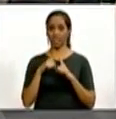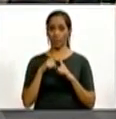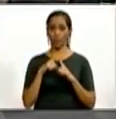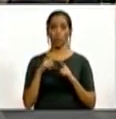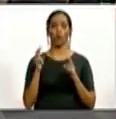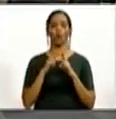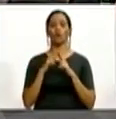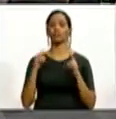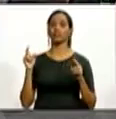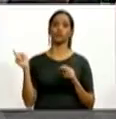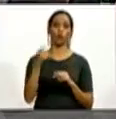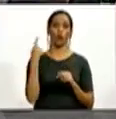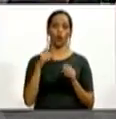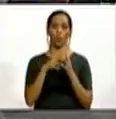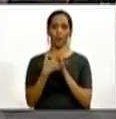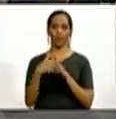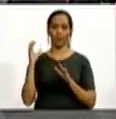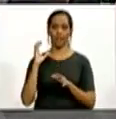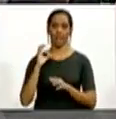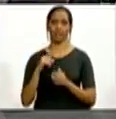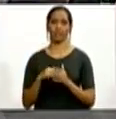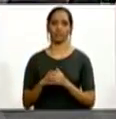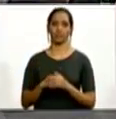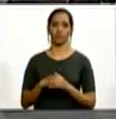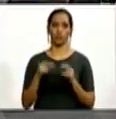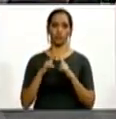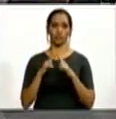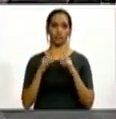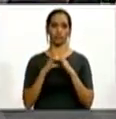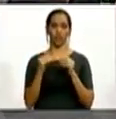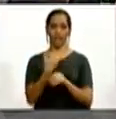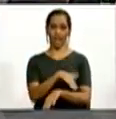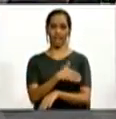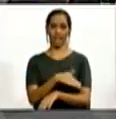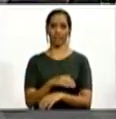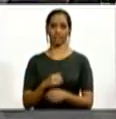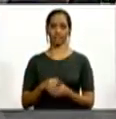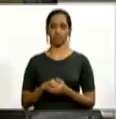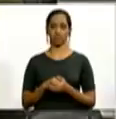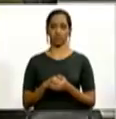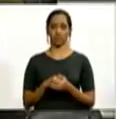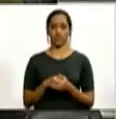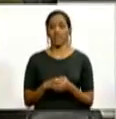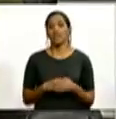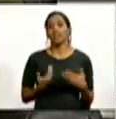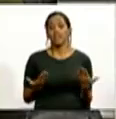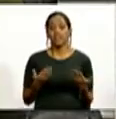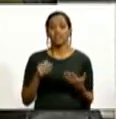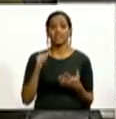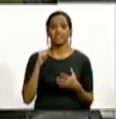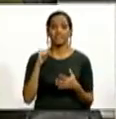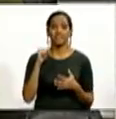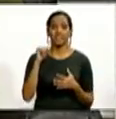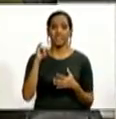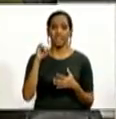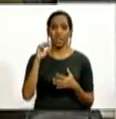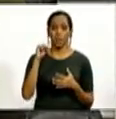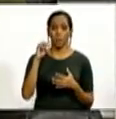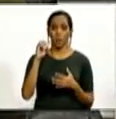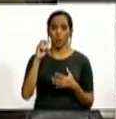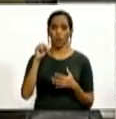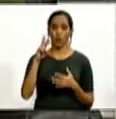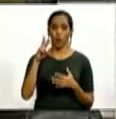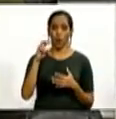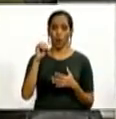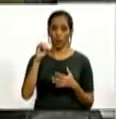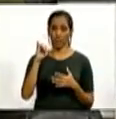Conoce todos los barrios de Caracas, o sea, conoce todas las calles, todas las... Que además venga. Que Simonovic fue un tipo